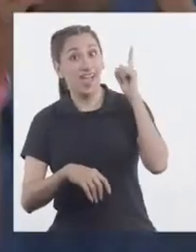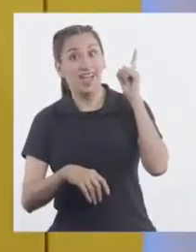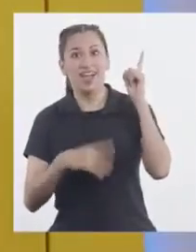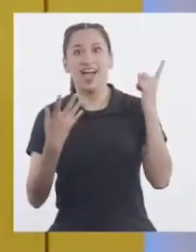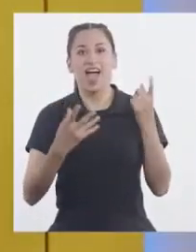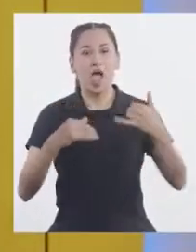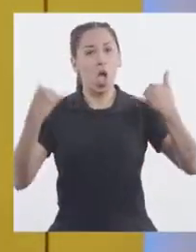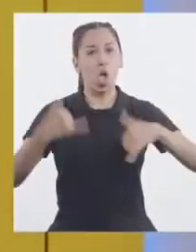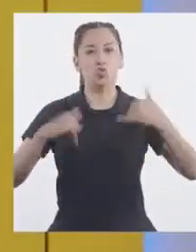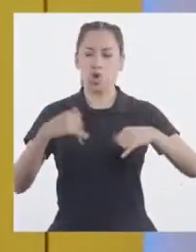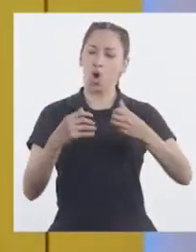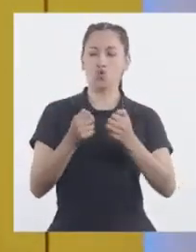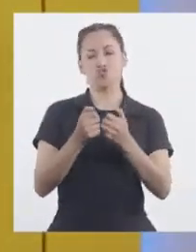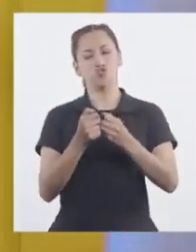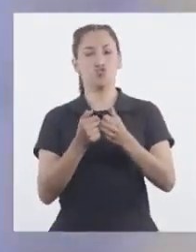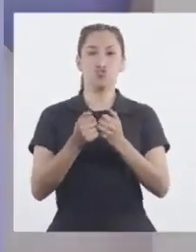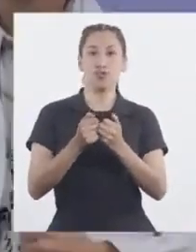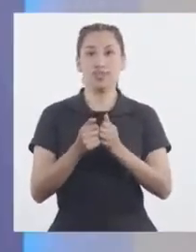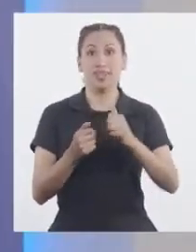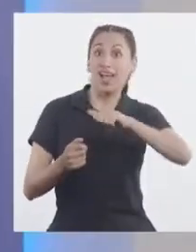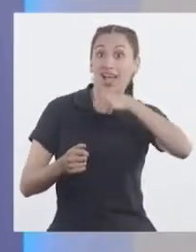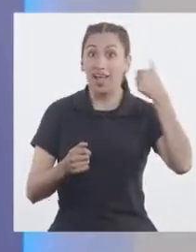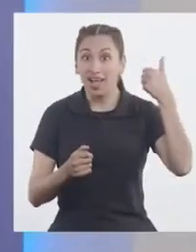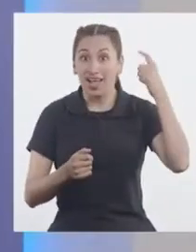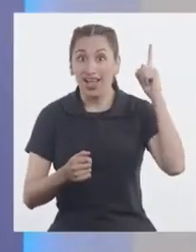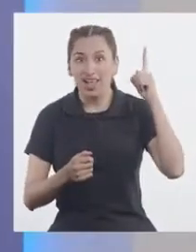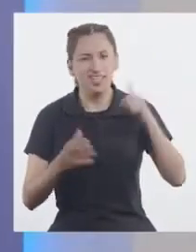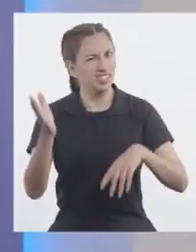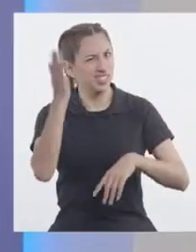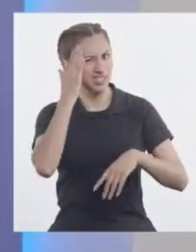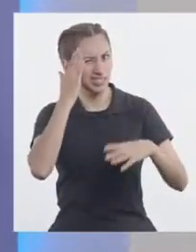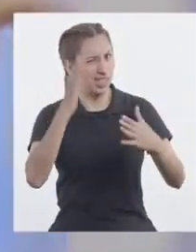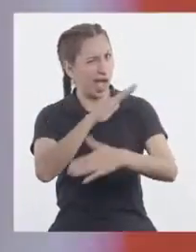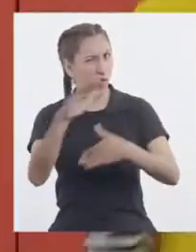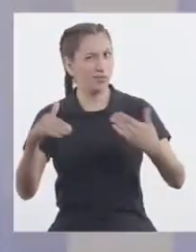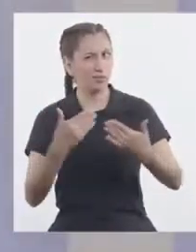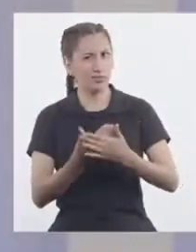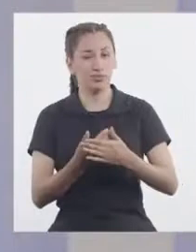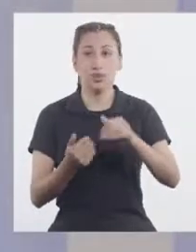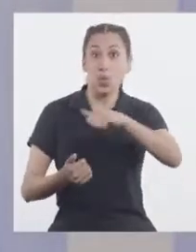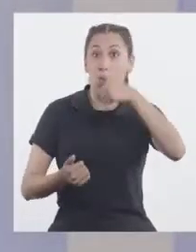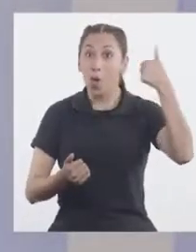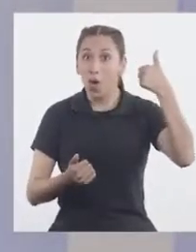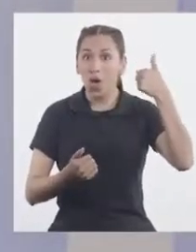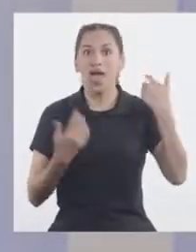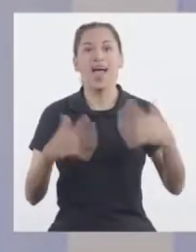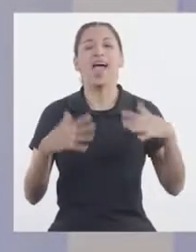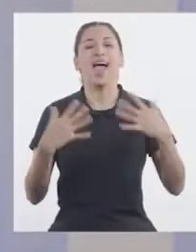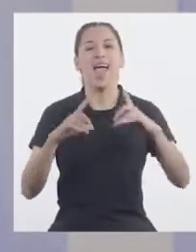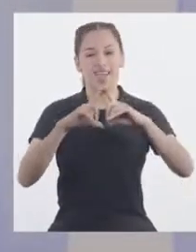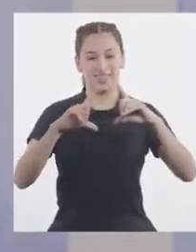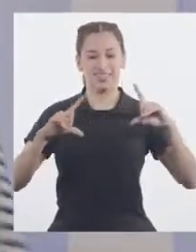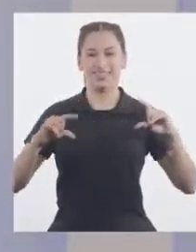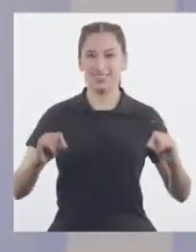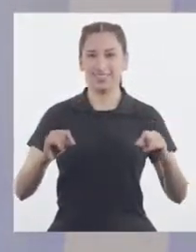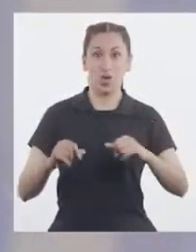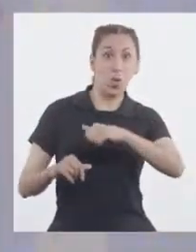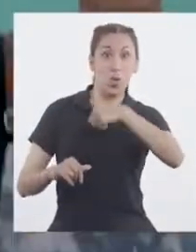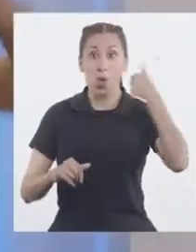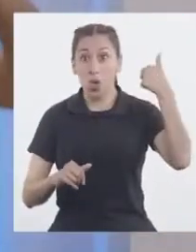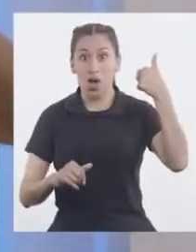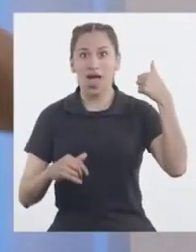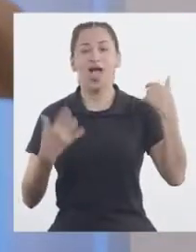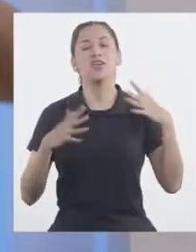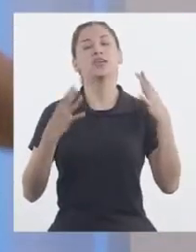Mario el gamer. Y Arquímedes, el señor sabelo todo. También es Gotaku, el honorable japonés y